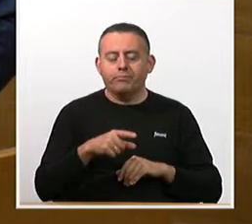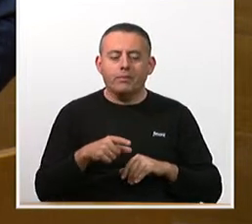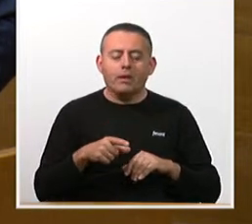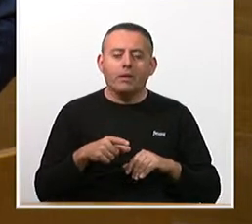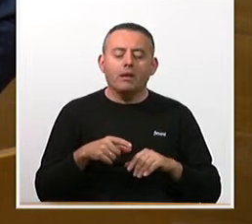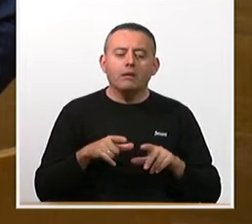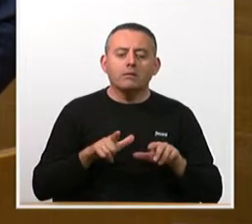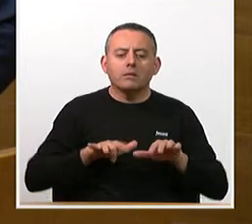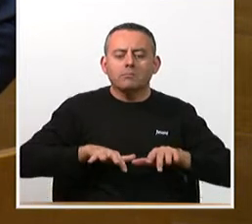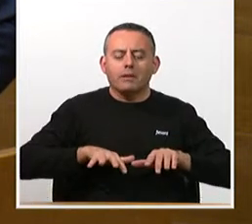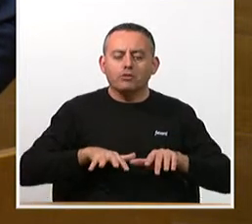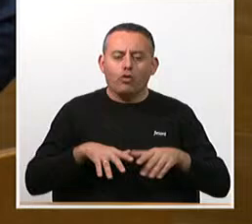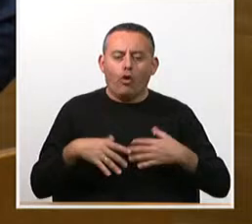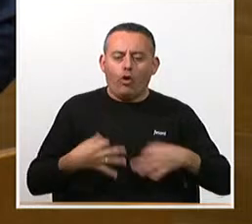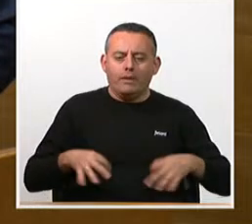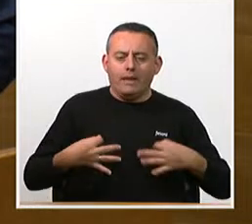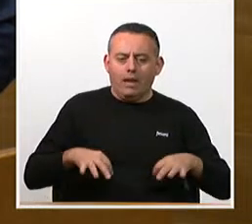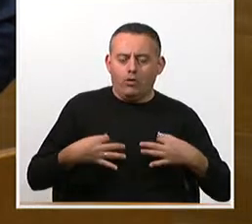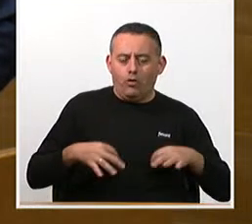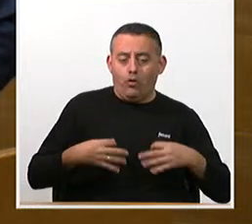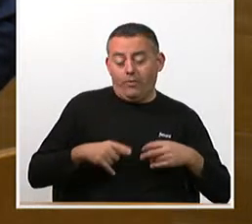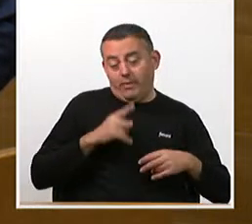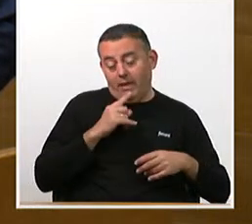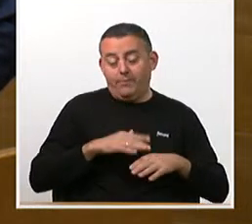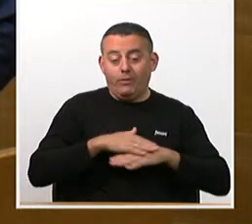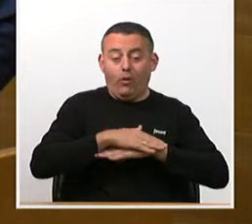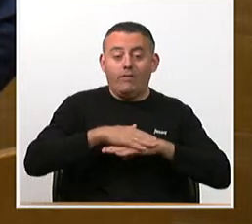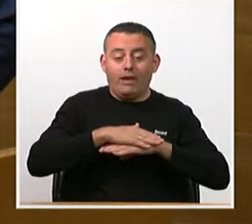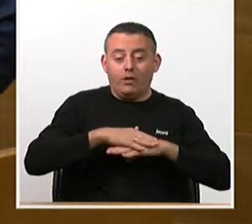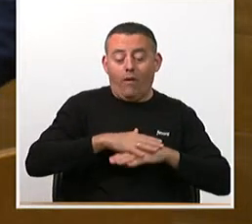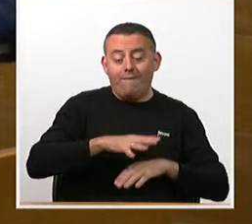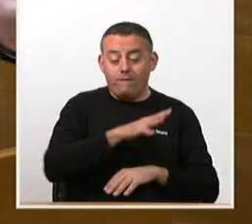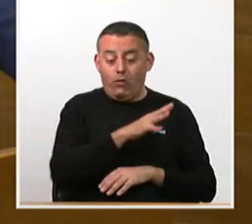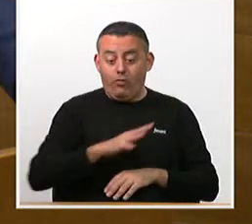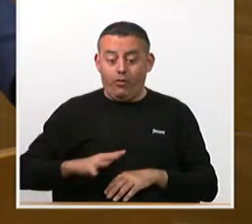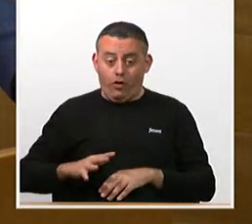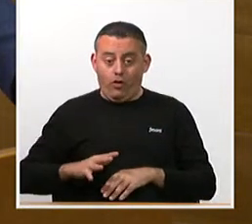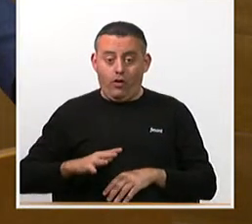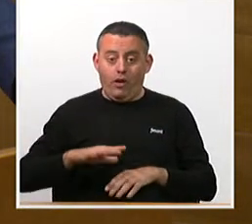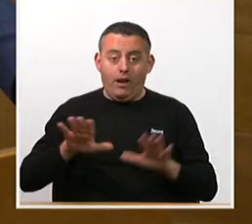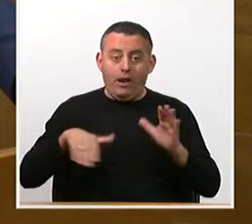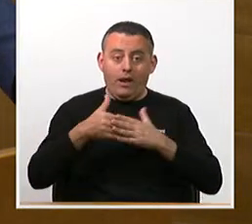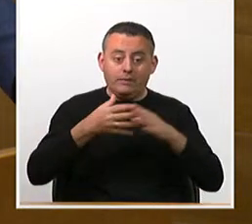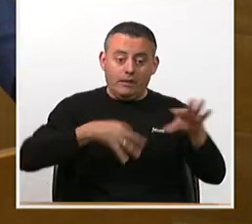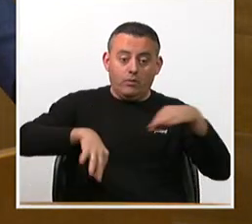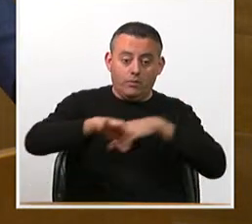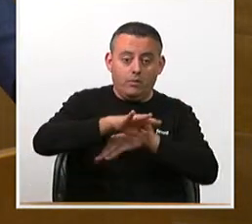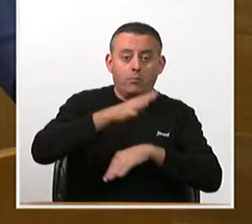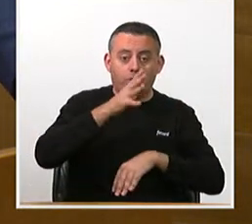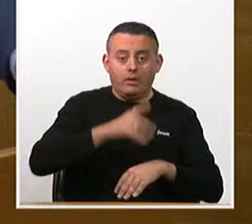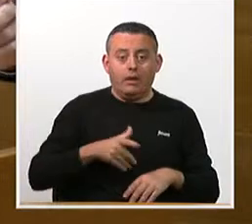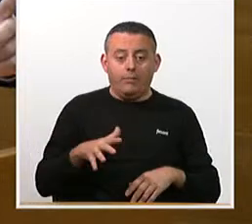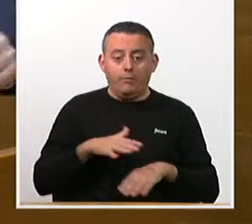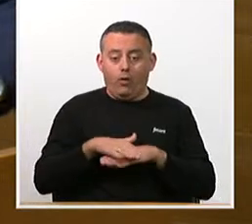de las cuestiones que es la labor que tiene que hacer un gobierno en funciones que ha perdido las